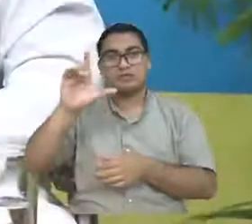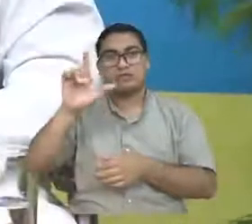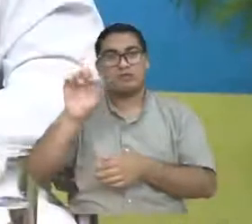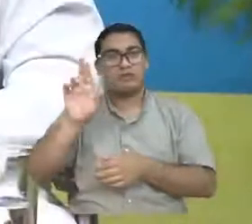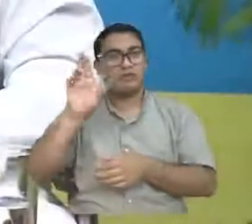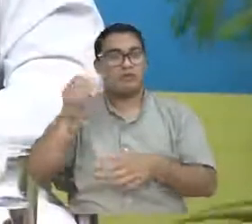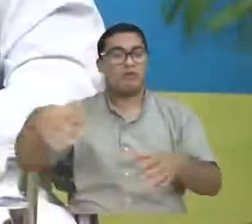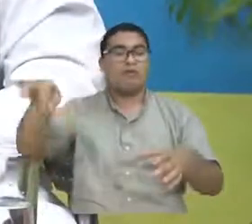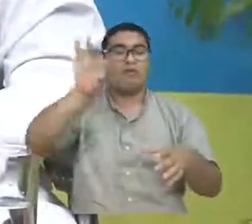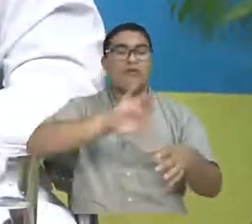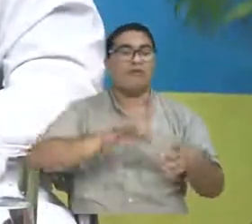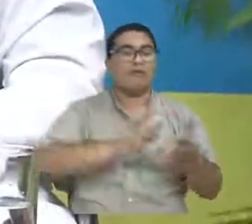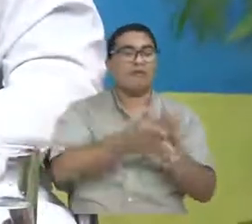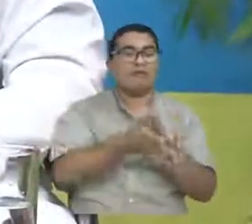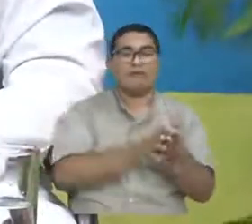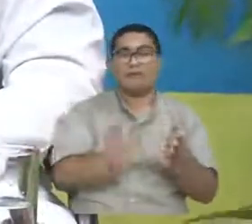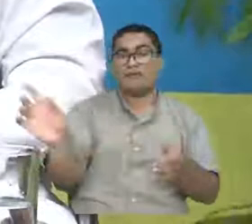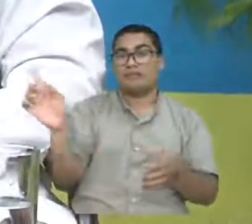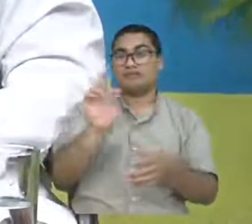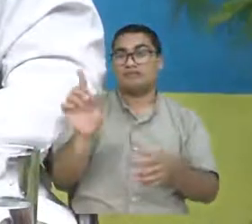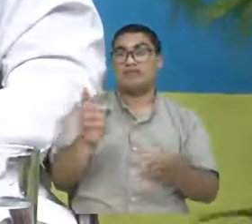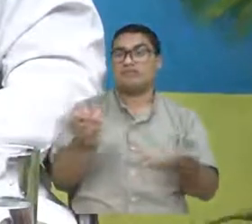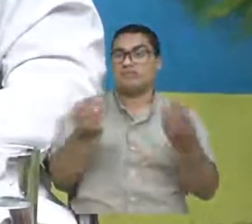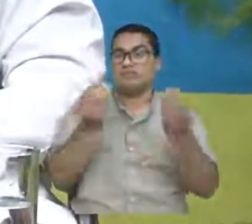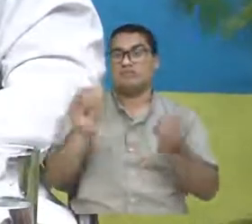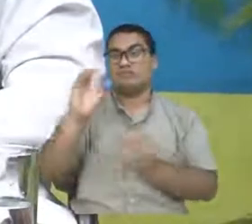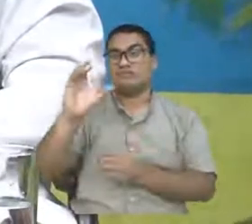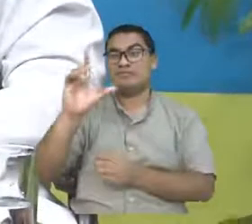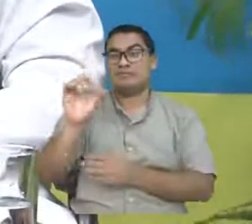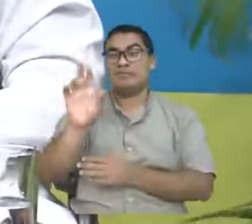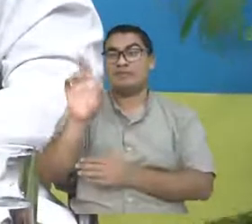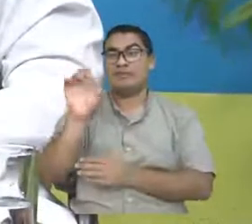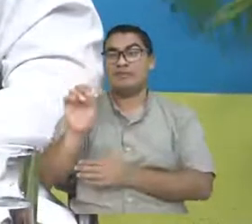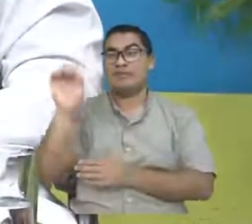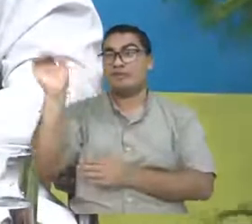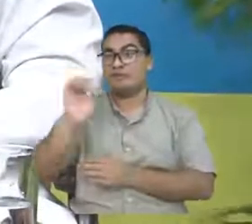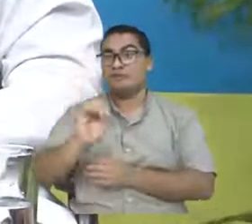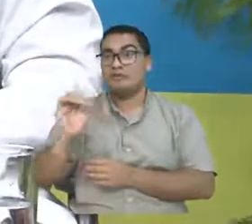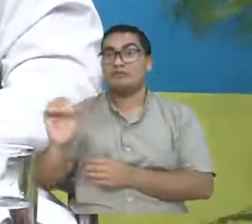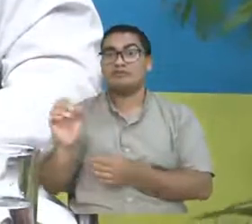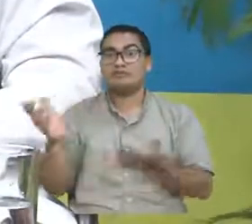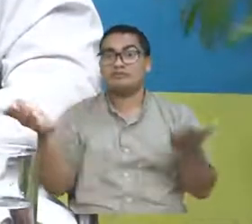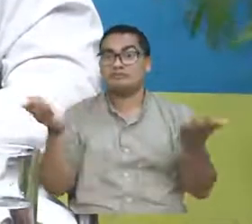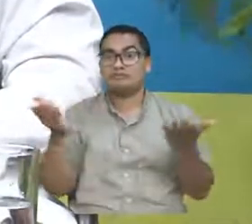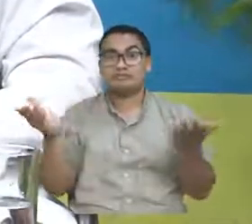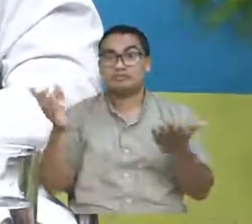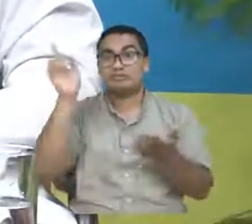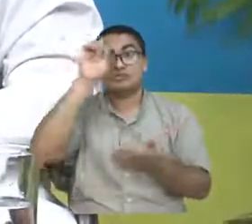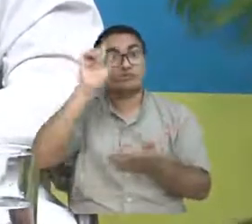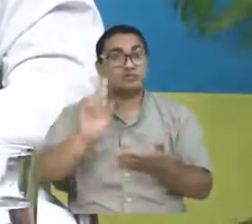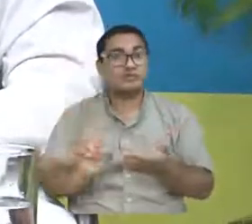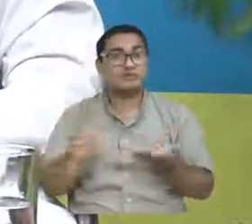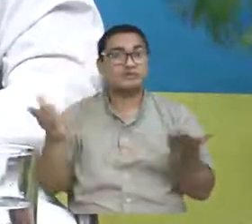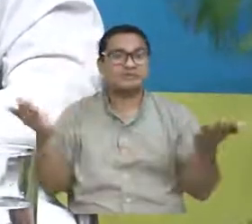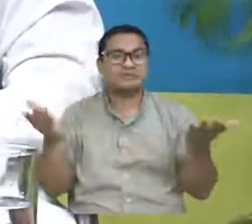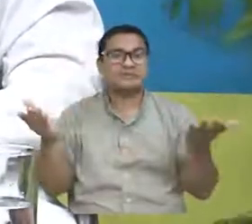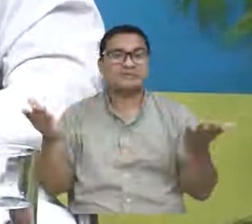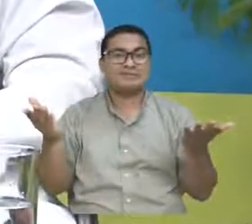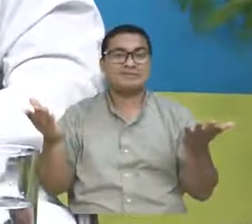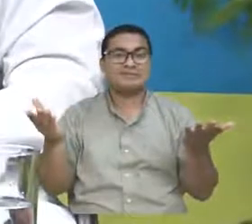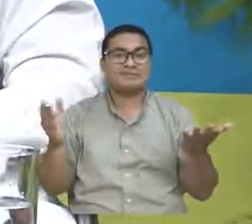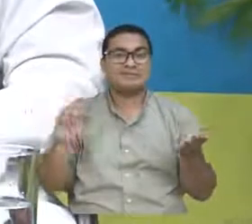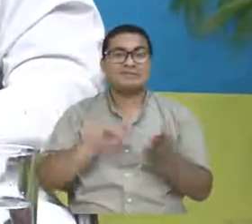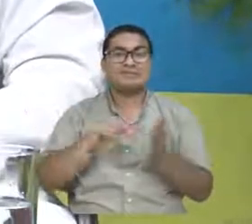Es más, hay muchos tipos de cloro, no sabemos el porcentaje o cómo está la dilución que estamos aplicando en nuestras manos. Lo que pasa es que